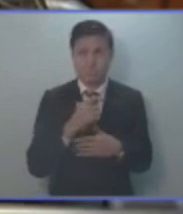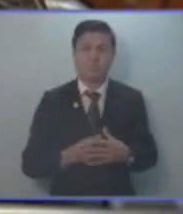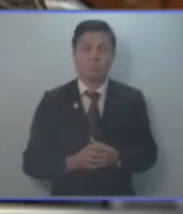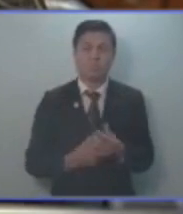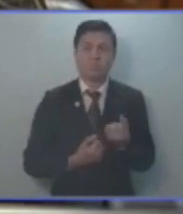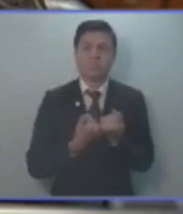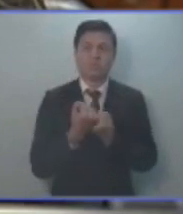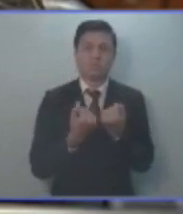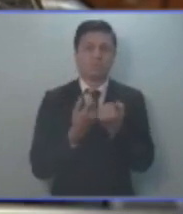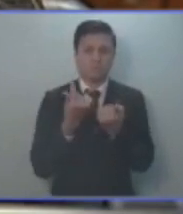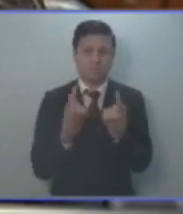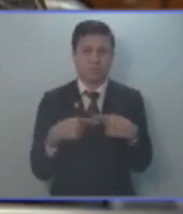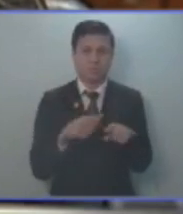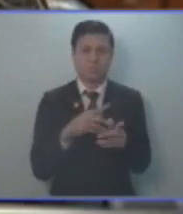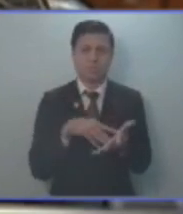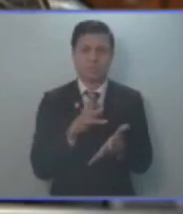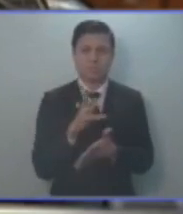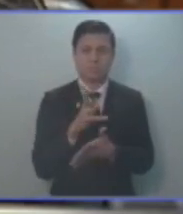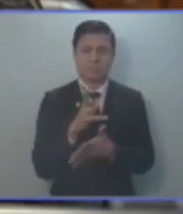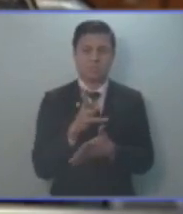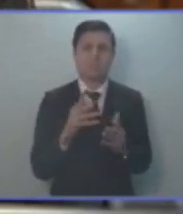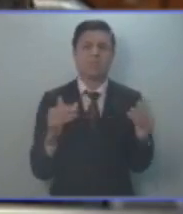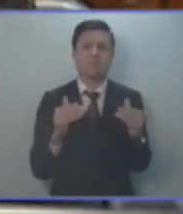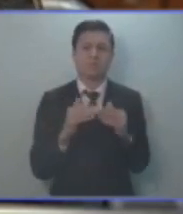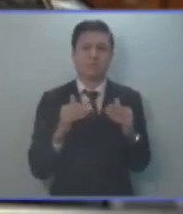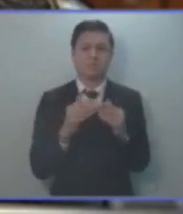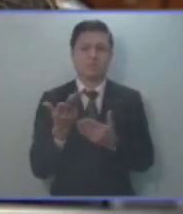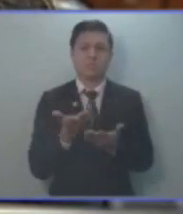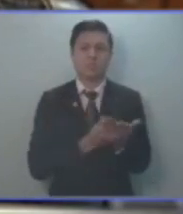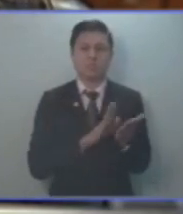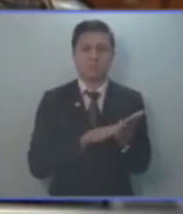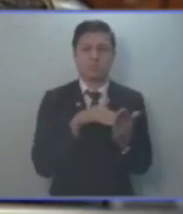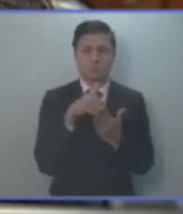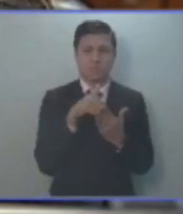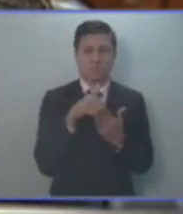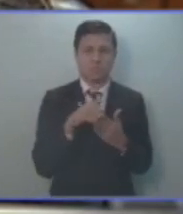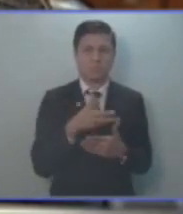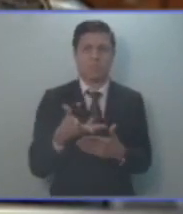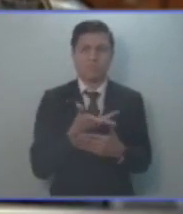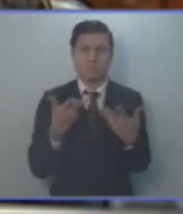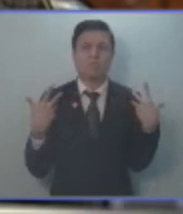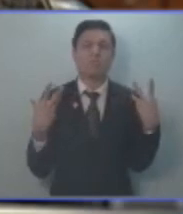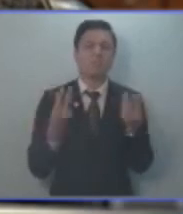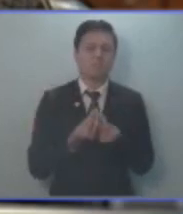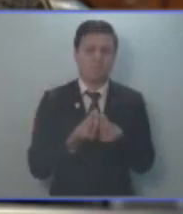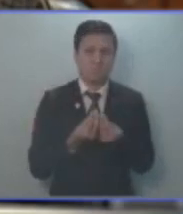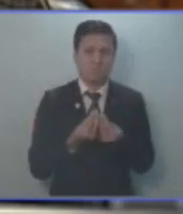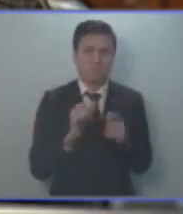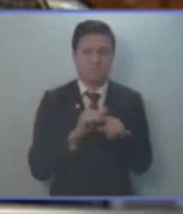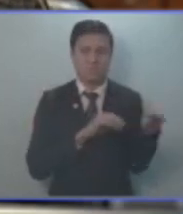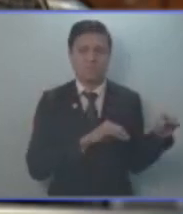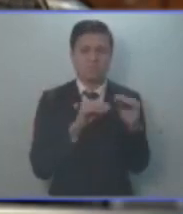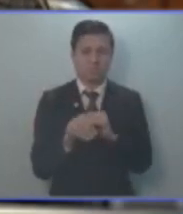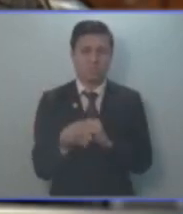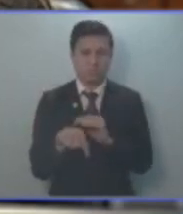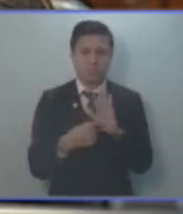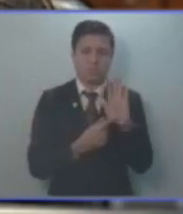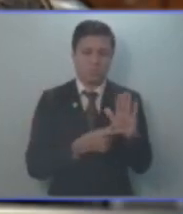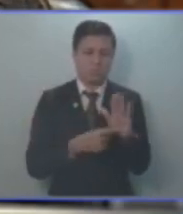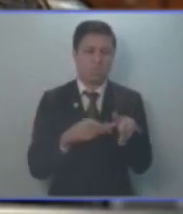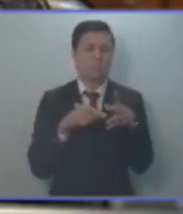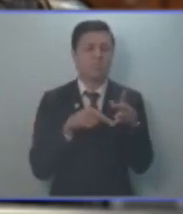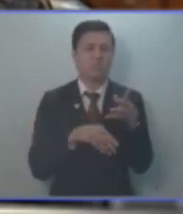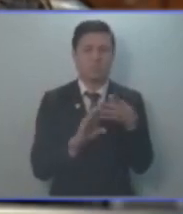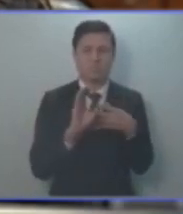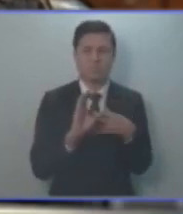inversión pública y en programas sociales cumpliendo así el precepto constitucional